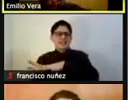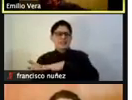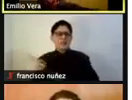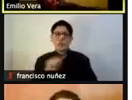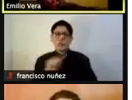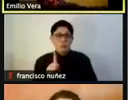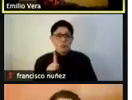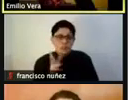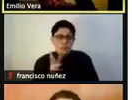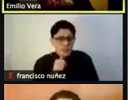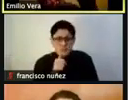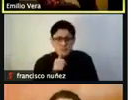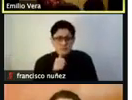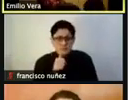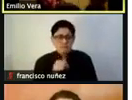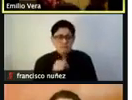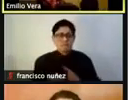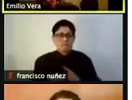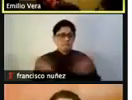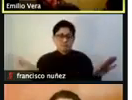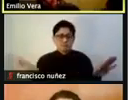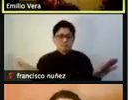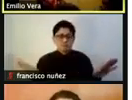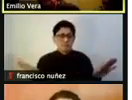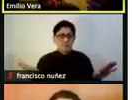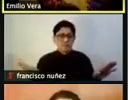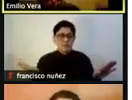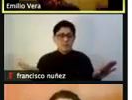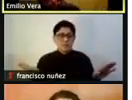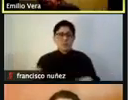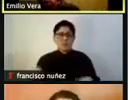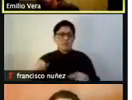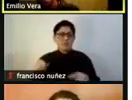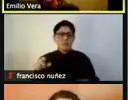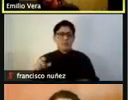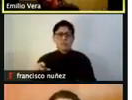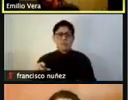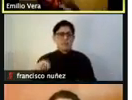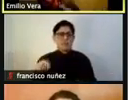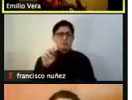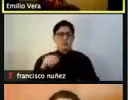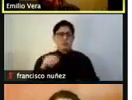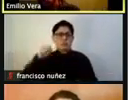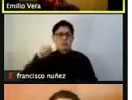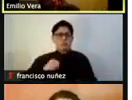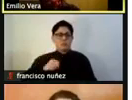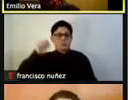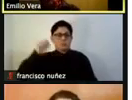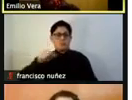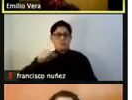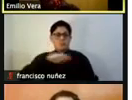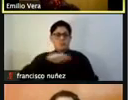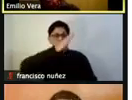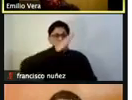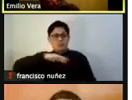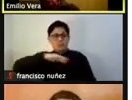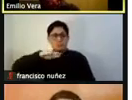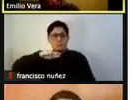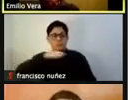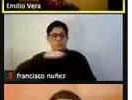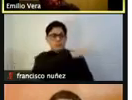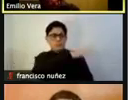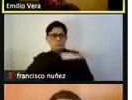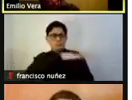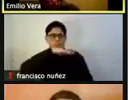es la fuente que produce dos pulsos en lugar de uno. Entonces, uno ve uno y después otro, pero este es